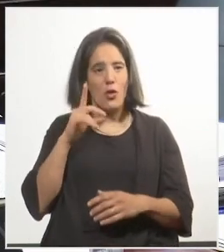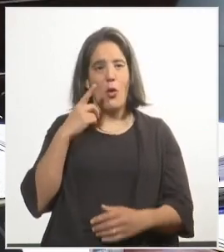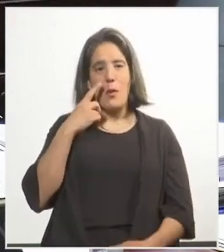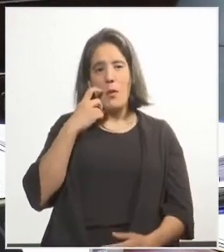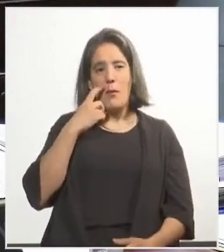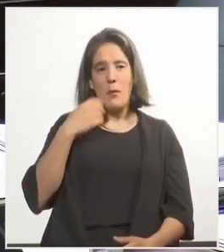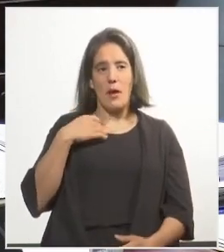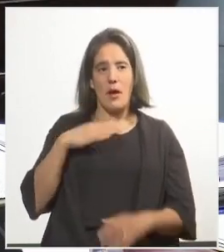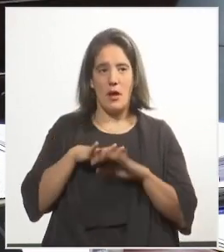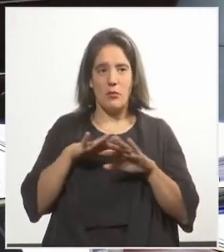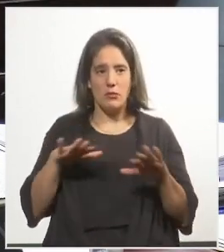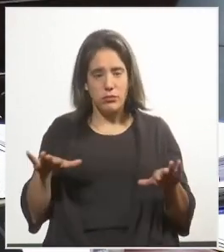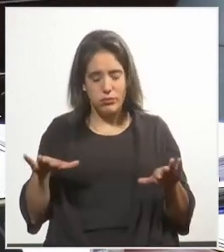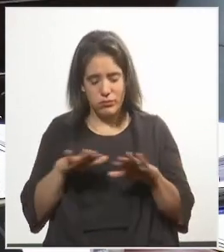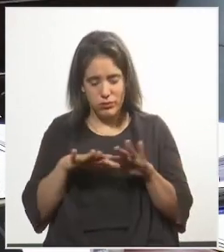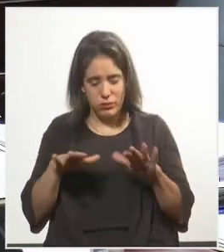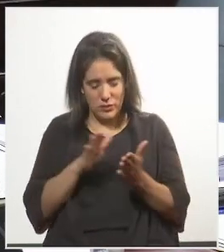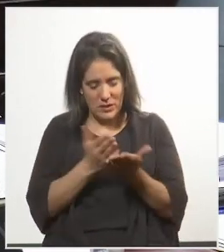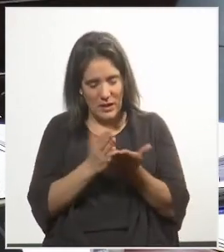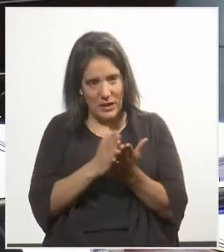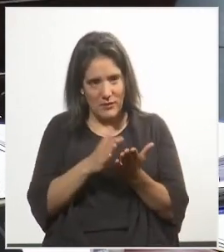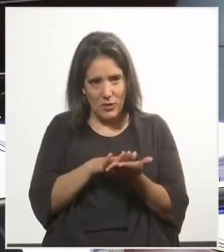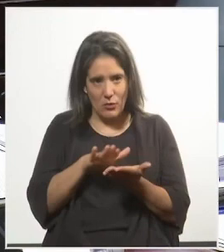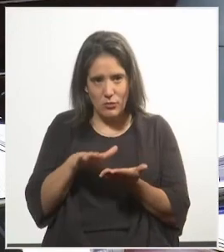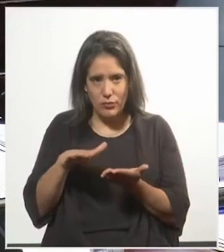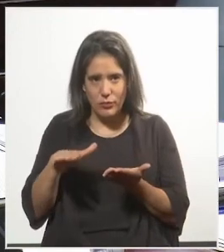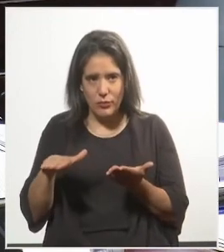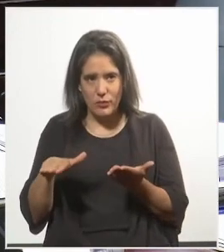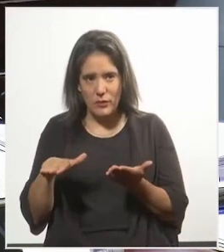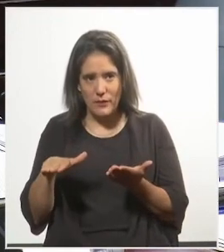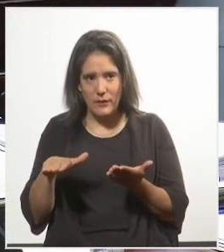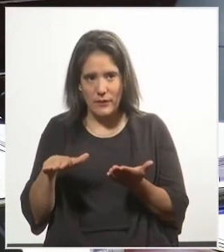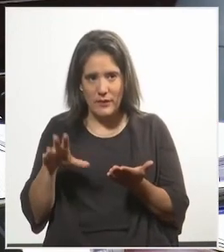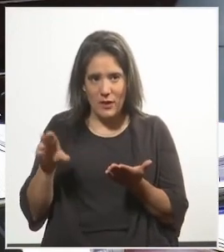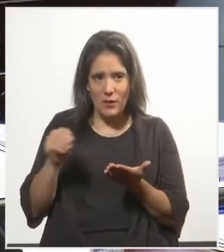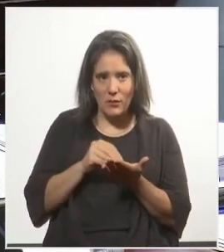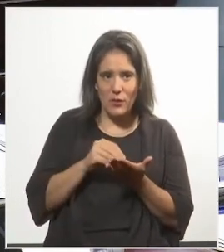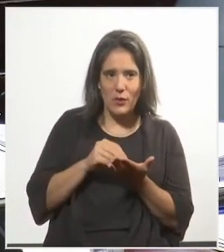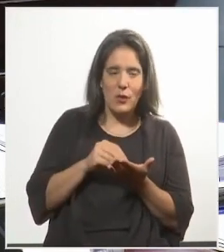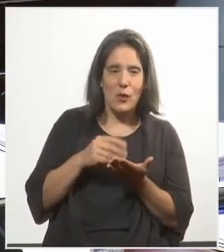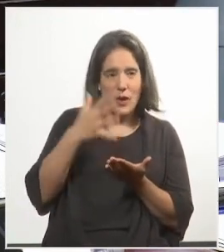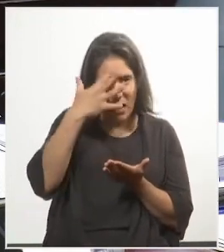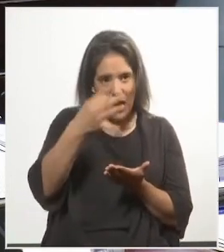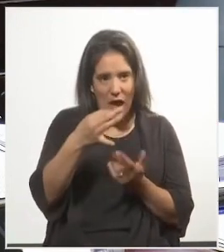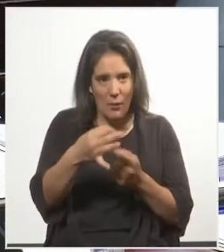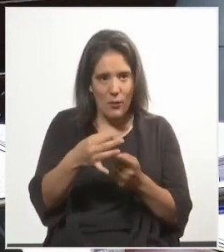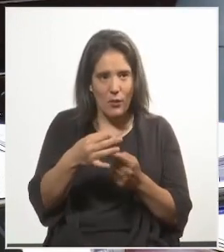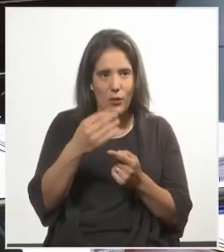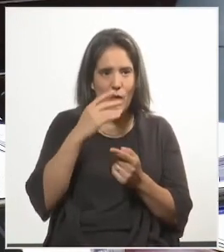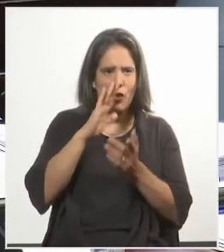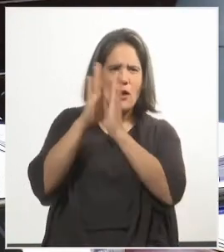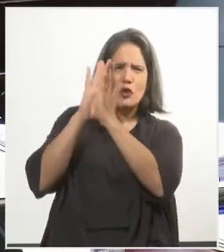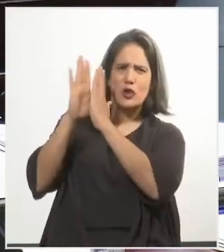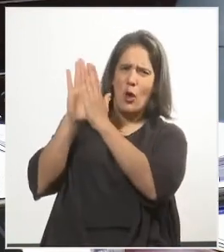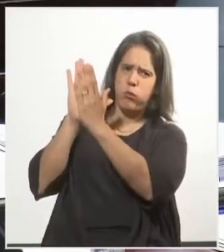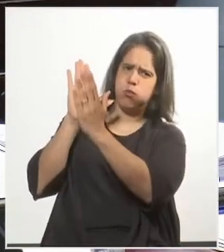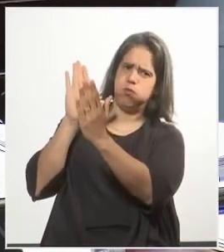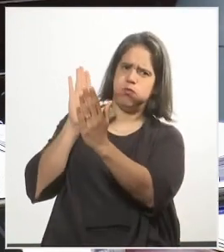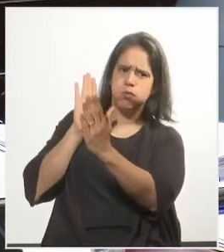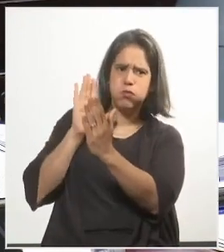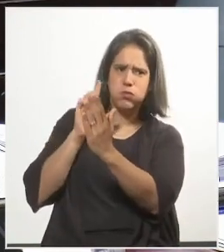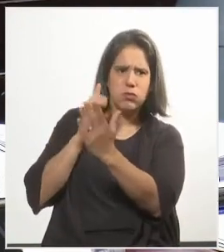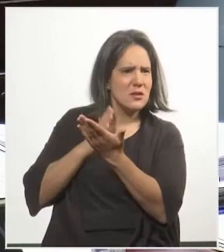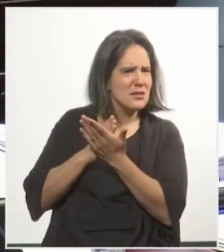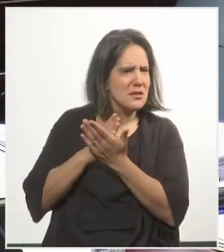hombre muy bohemio y que nos dejó un pedacito de campo y una enorme biblioteca.